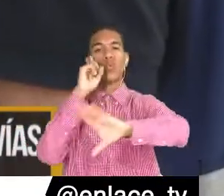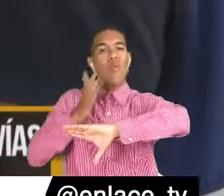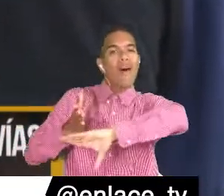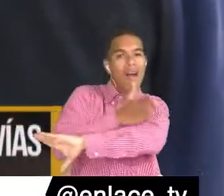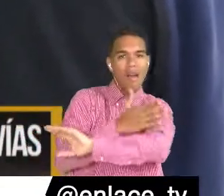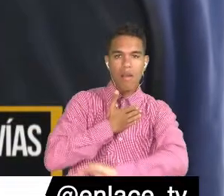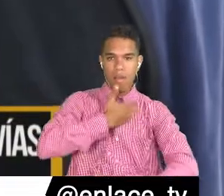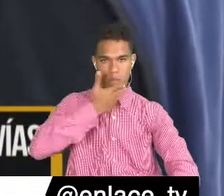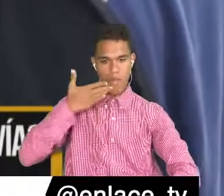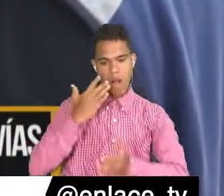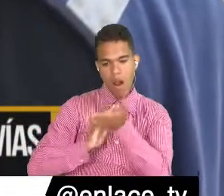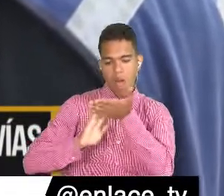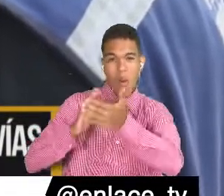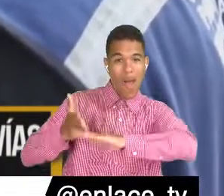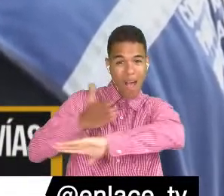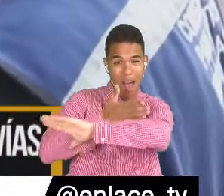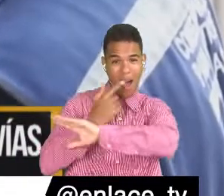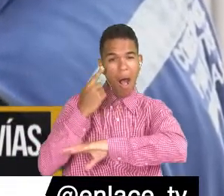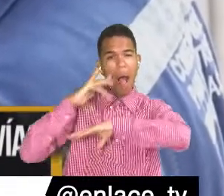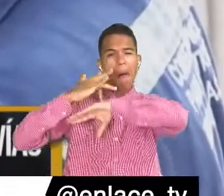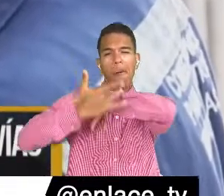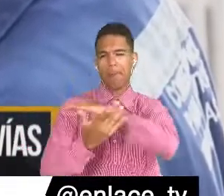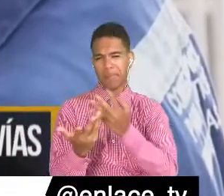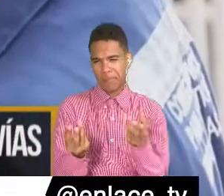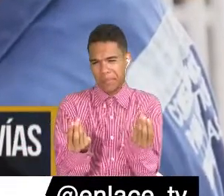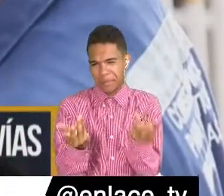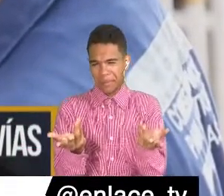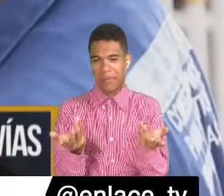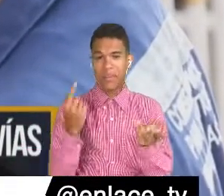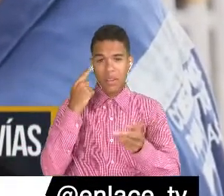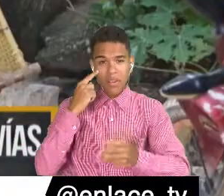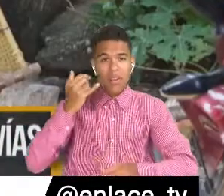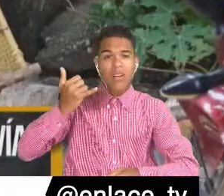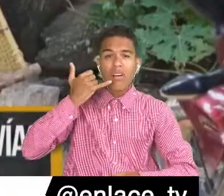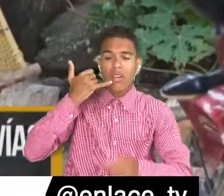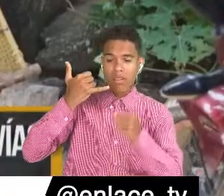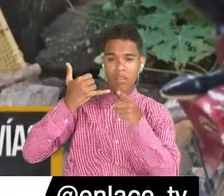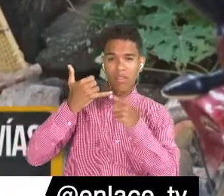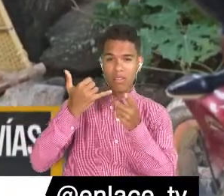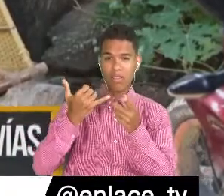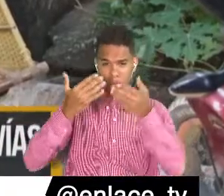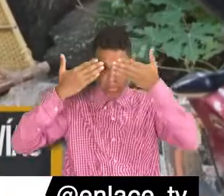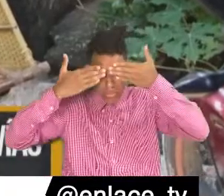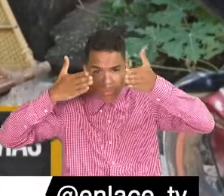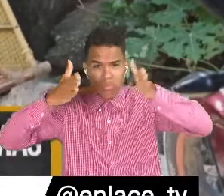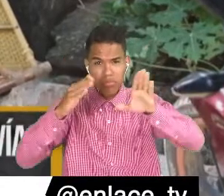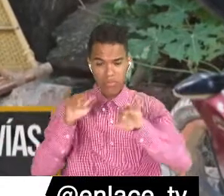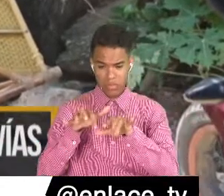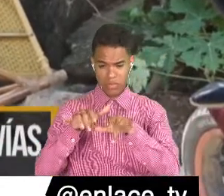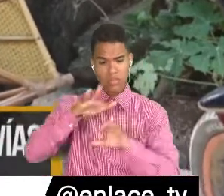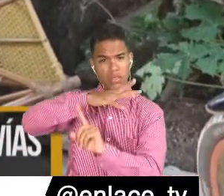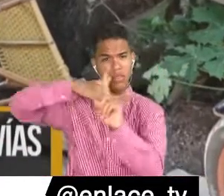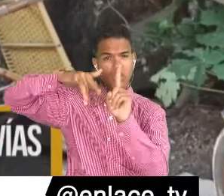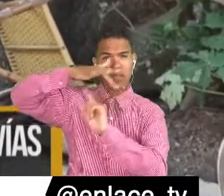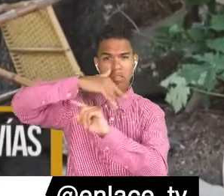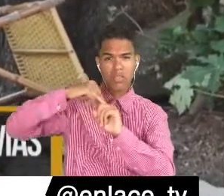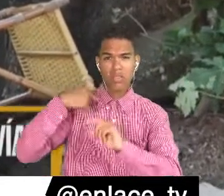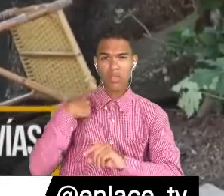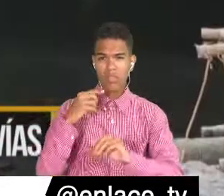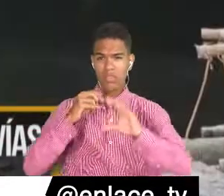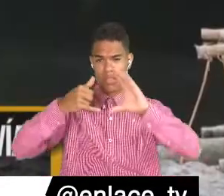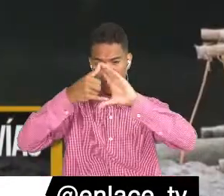caso de presentarse una emergencia, los habitantes se pueden comunicar a la línea de atención que ha habilitado la Secretaría de Medio Ambiente en el